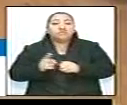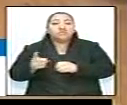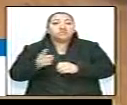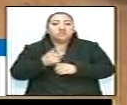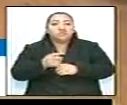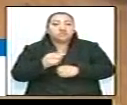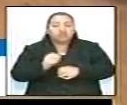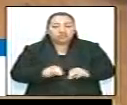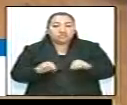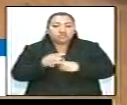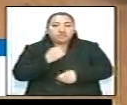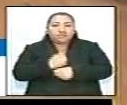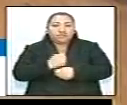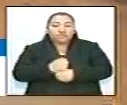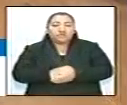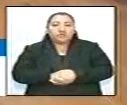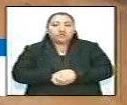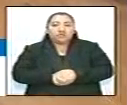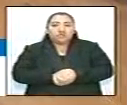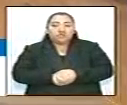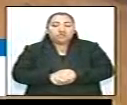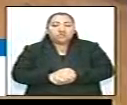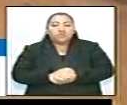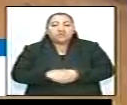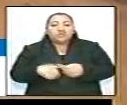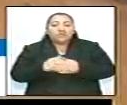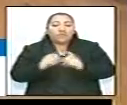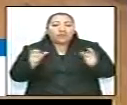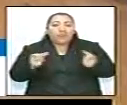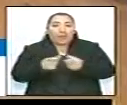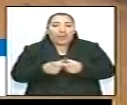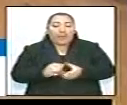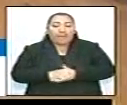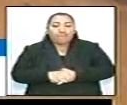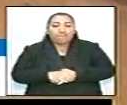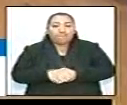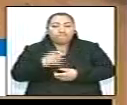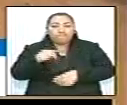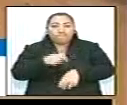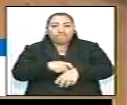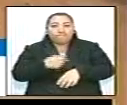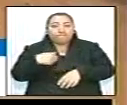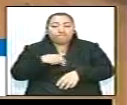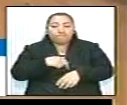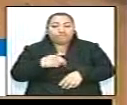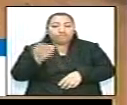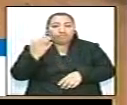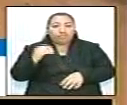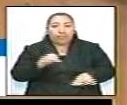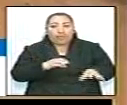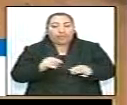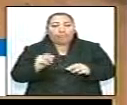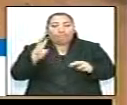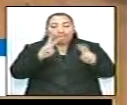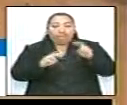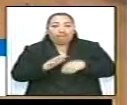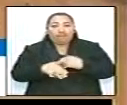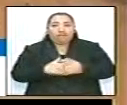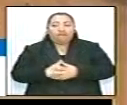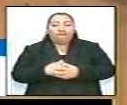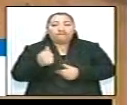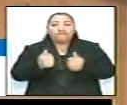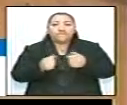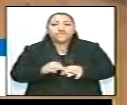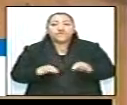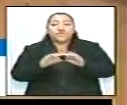efectivamente es labor también y tarea de las comisiones. En este caso, lo que vamos vamos a hacer es un recuento de cuáles han